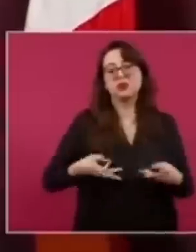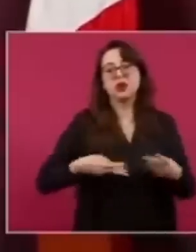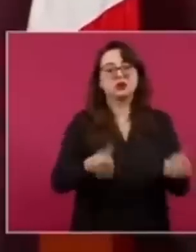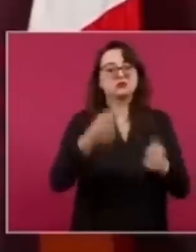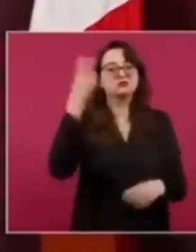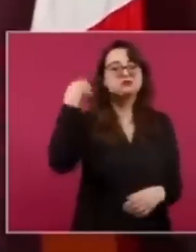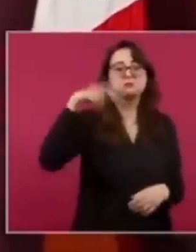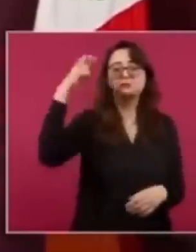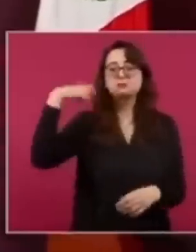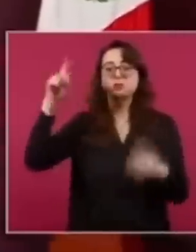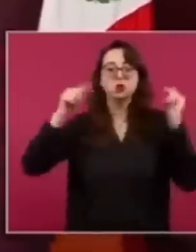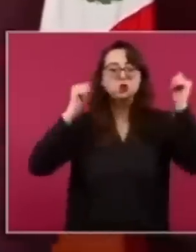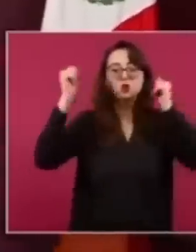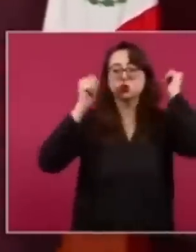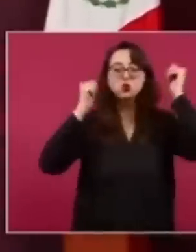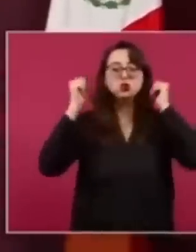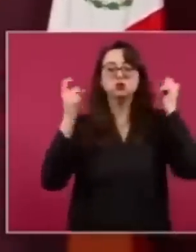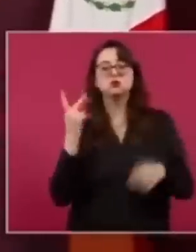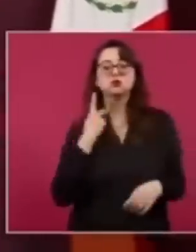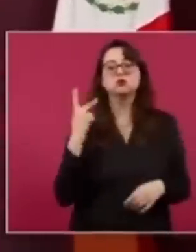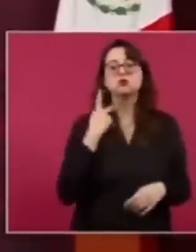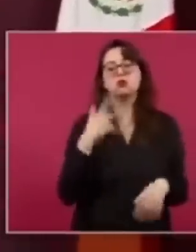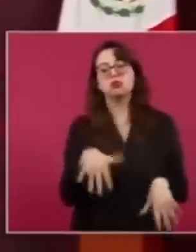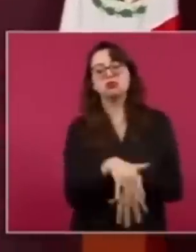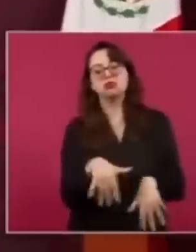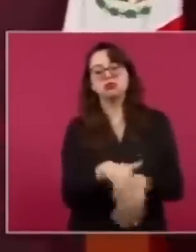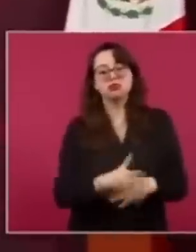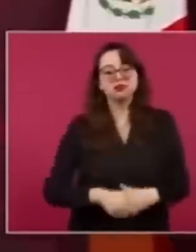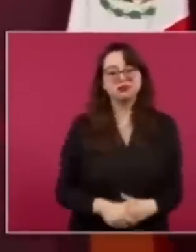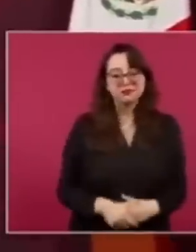derechoso, facho.